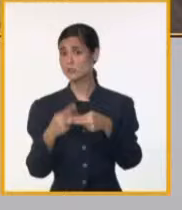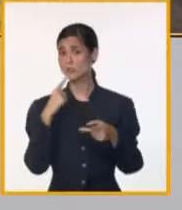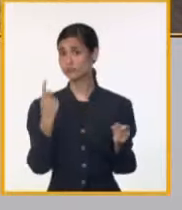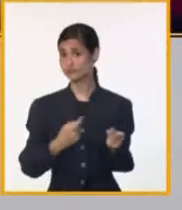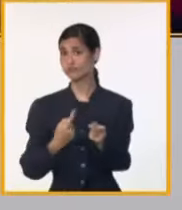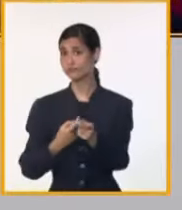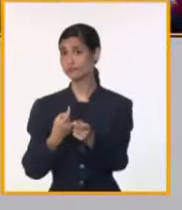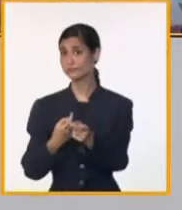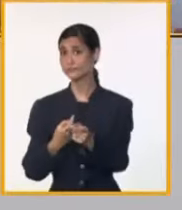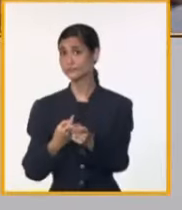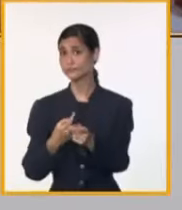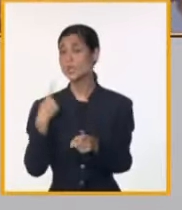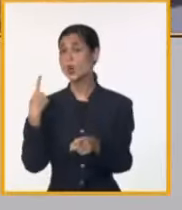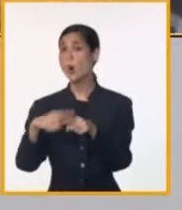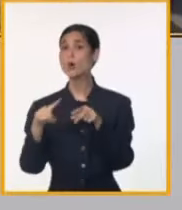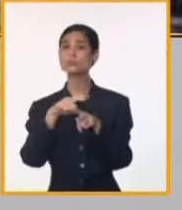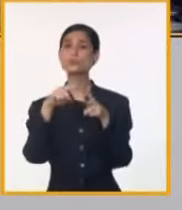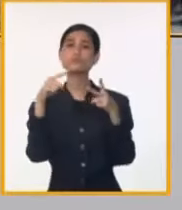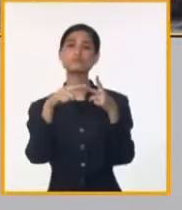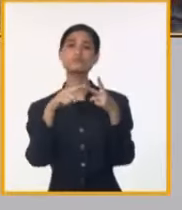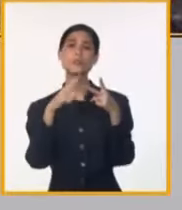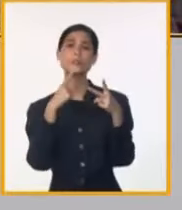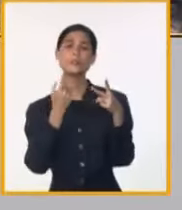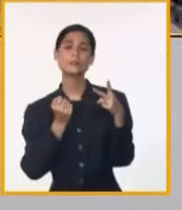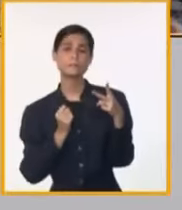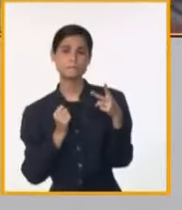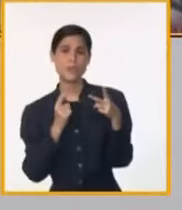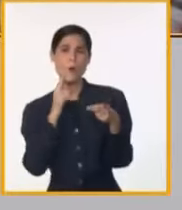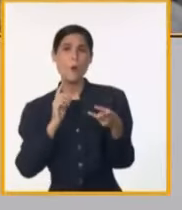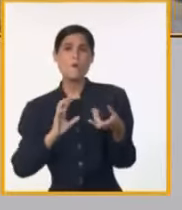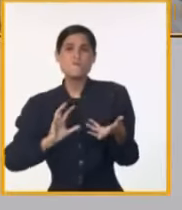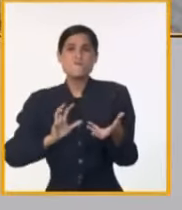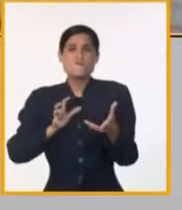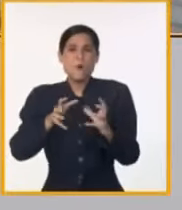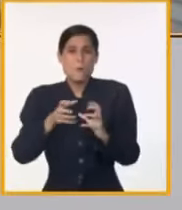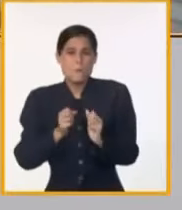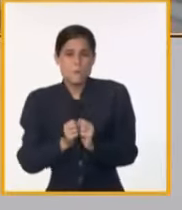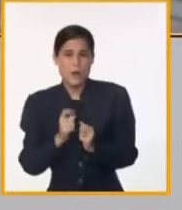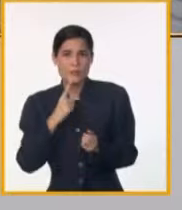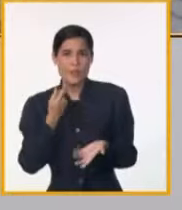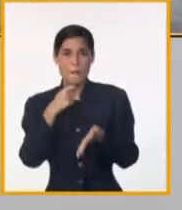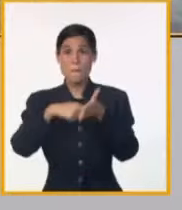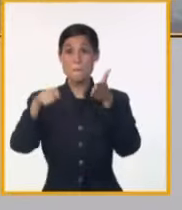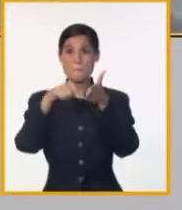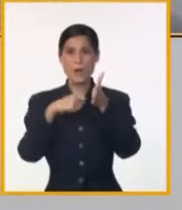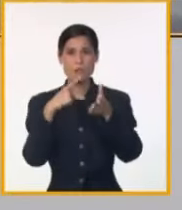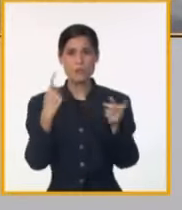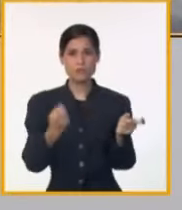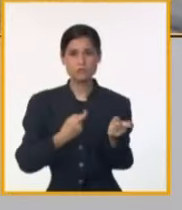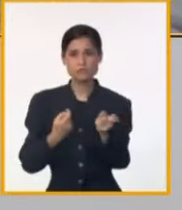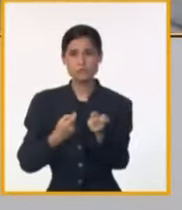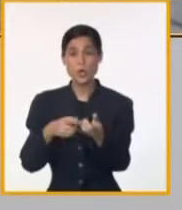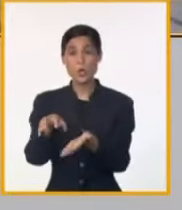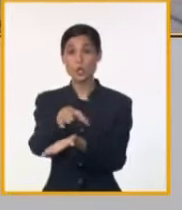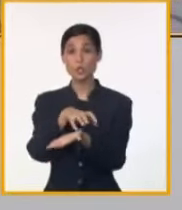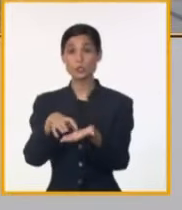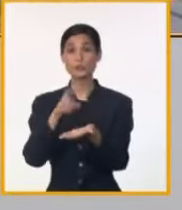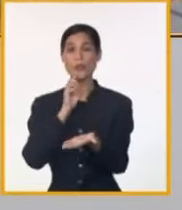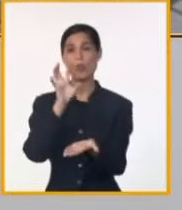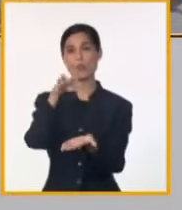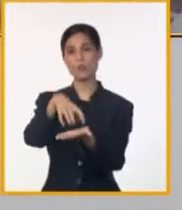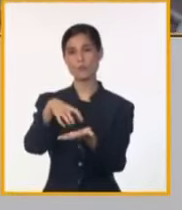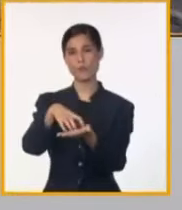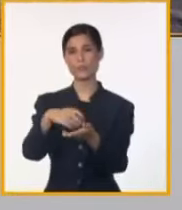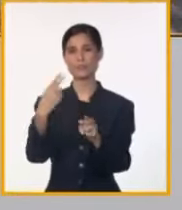es que estamos hablando de un teatro de operaciones muy pequeño la franja de gasa realmente es un territorio con una cantidad de kilómetros